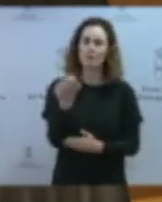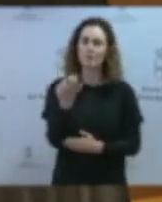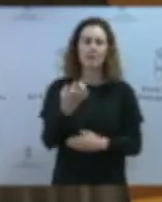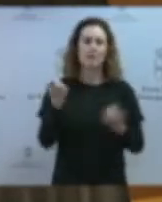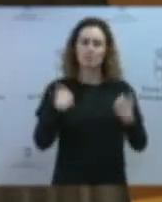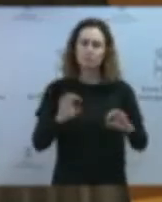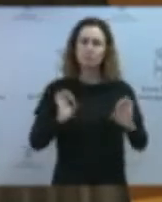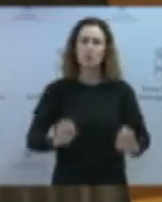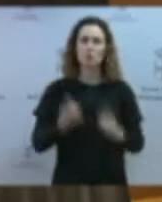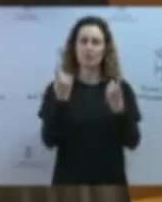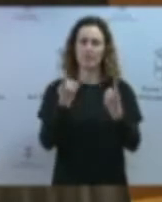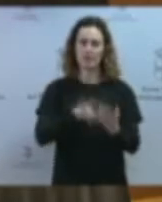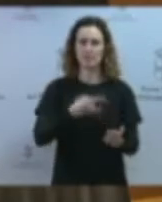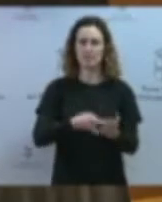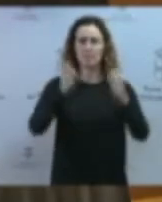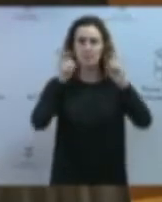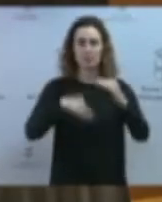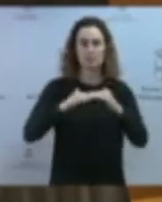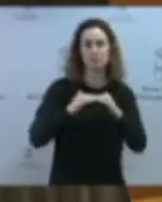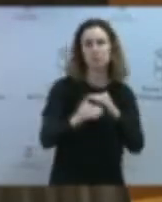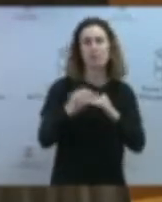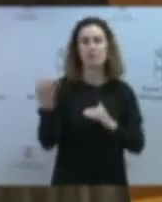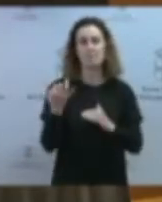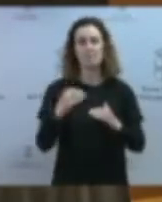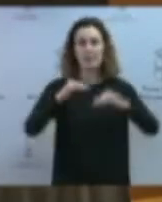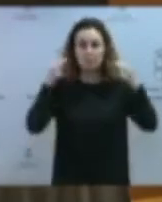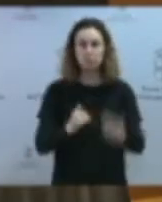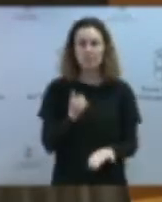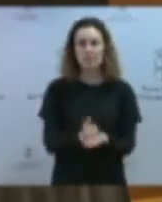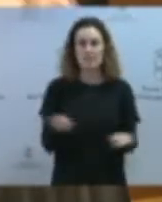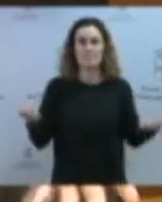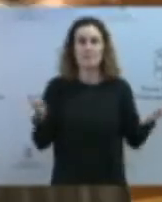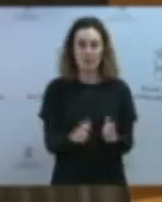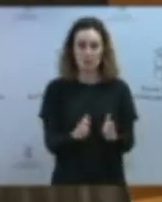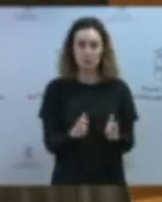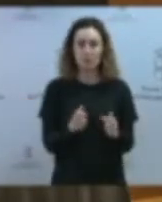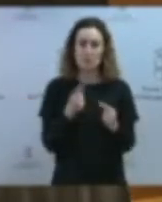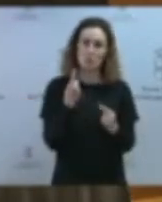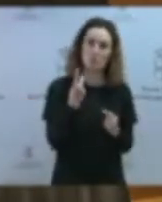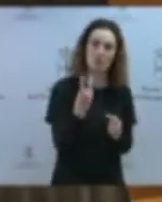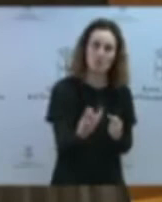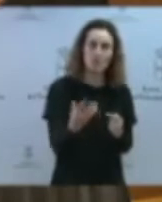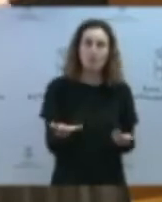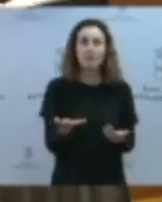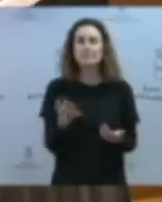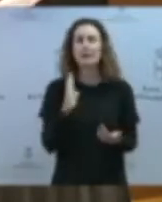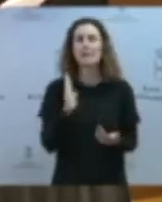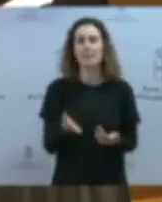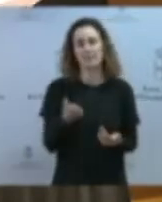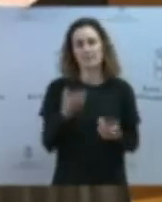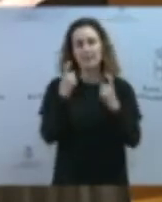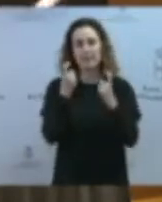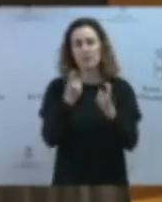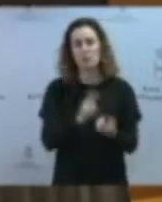sostenida por reducir las ratios en las aulas año a año y con ello paliar los efectos negativos del COVID-19 durante una generación de jóvenes y